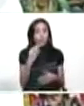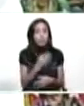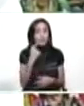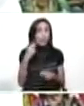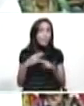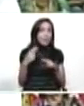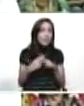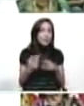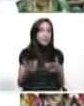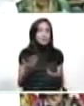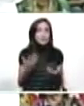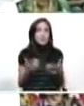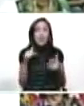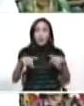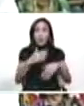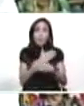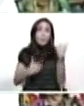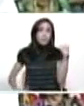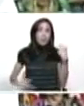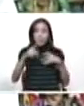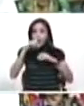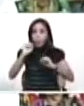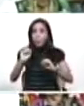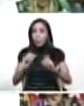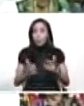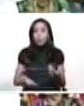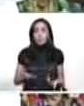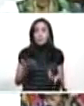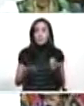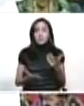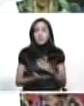de que el presidente Maduro ha sido